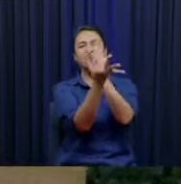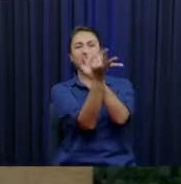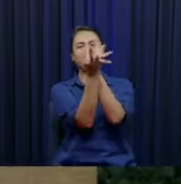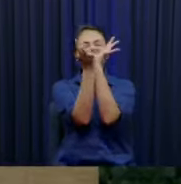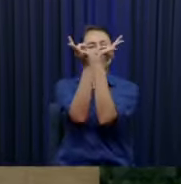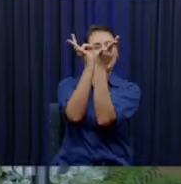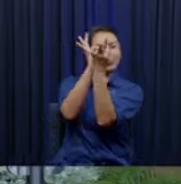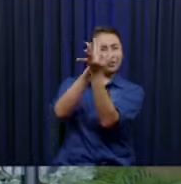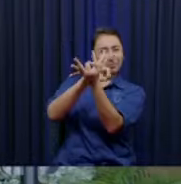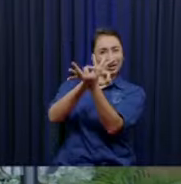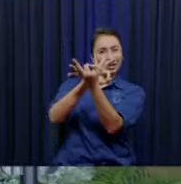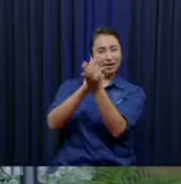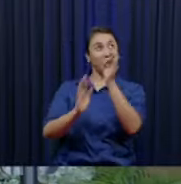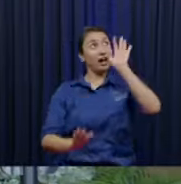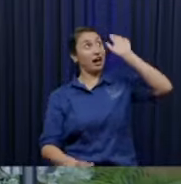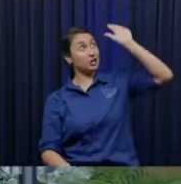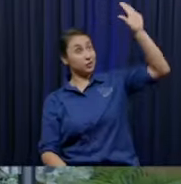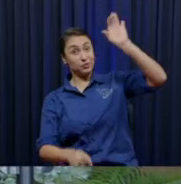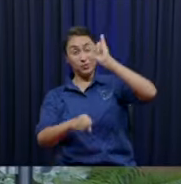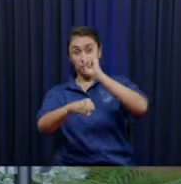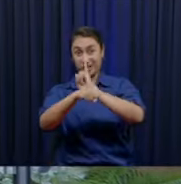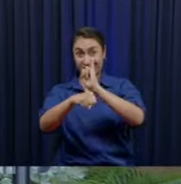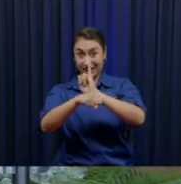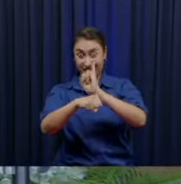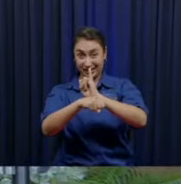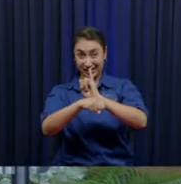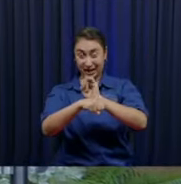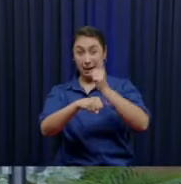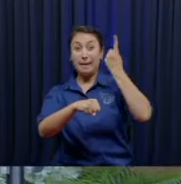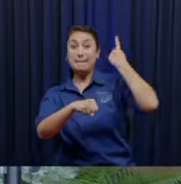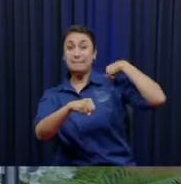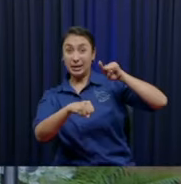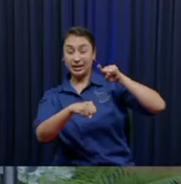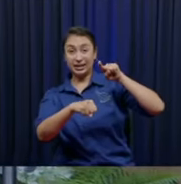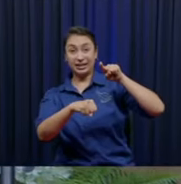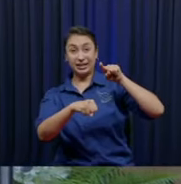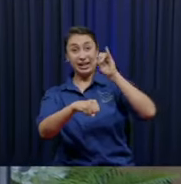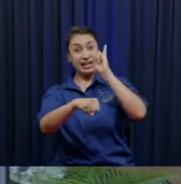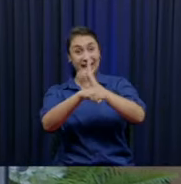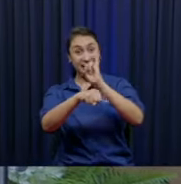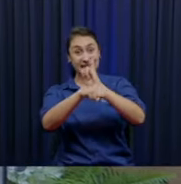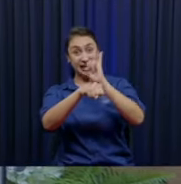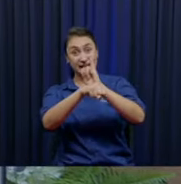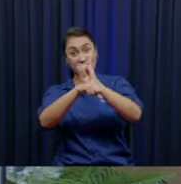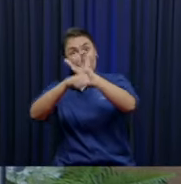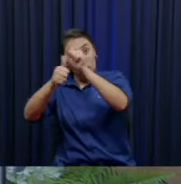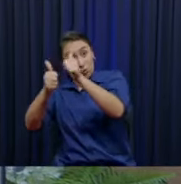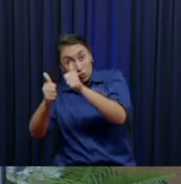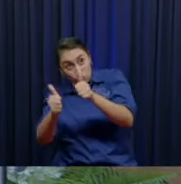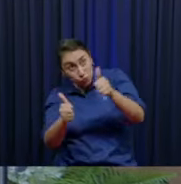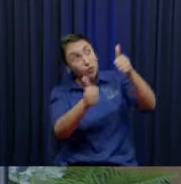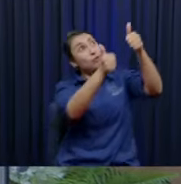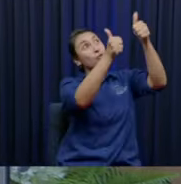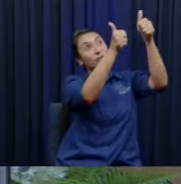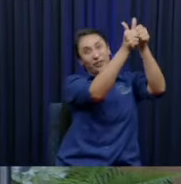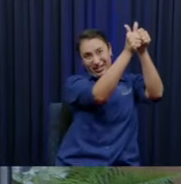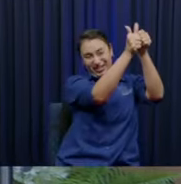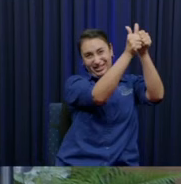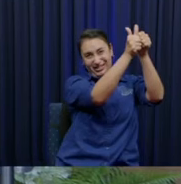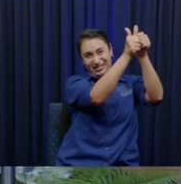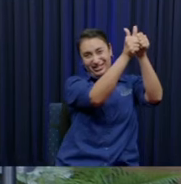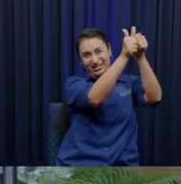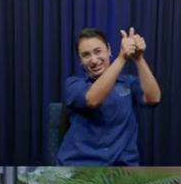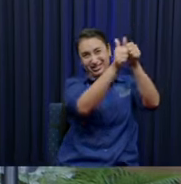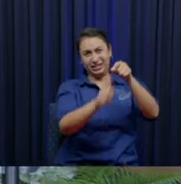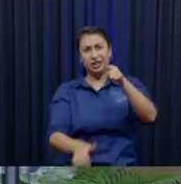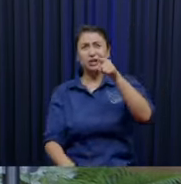semejanza. Entonces, ¿qué es lo que a usted le espera? O sea, ¿usted cree que